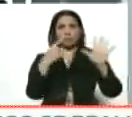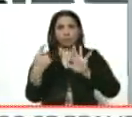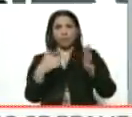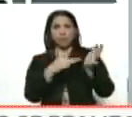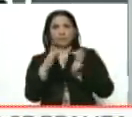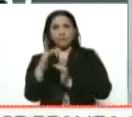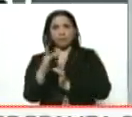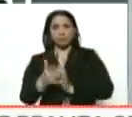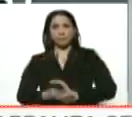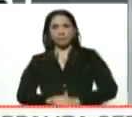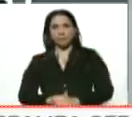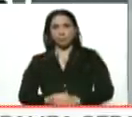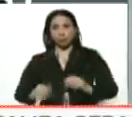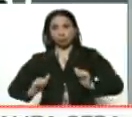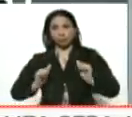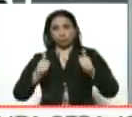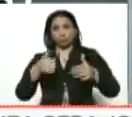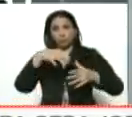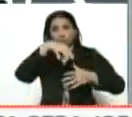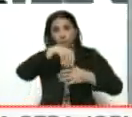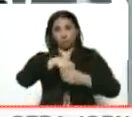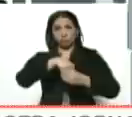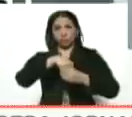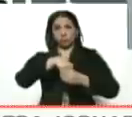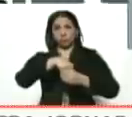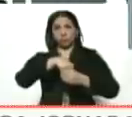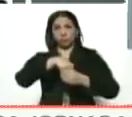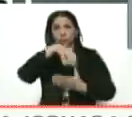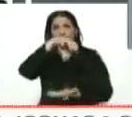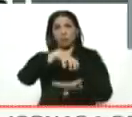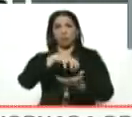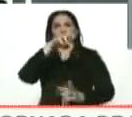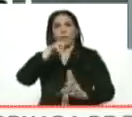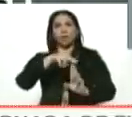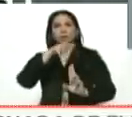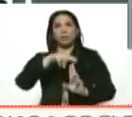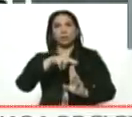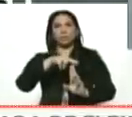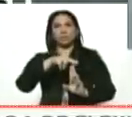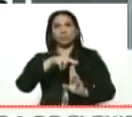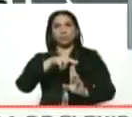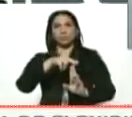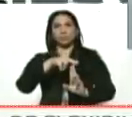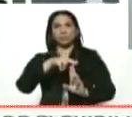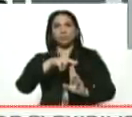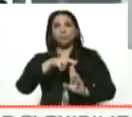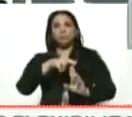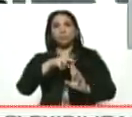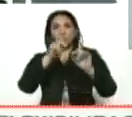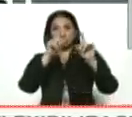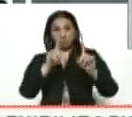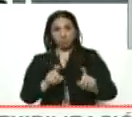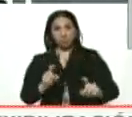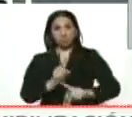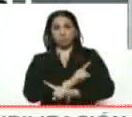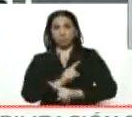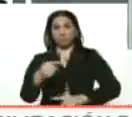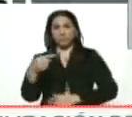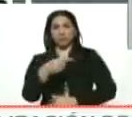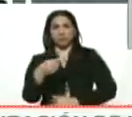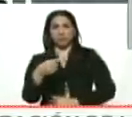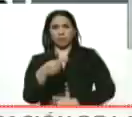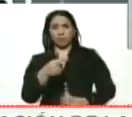abril, inició cuarentena en el estado Táchira. Dado que dio pruebas rápidas negativas,